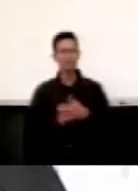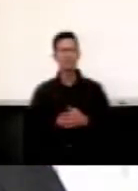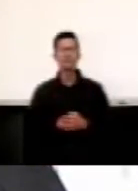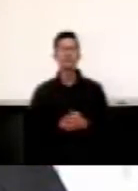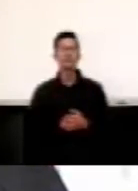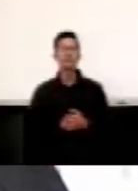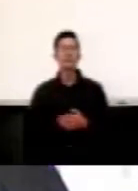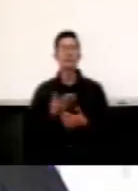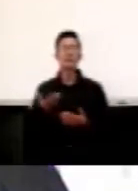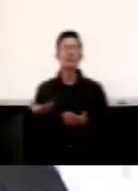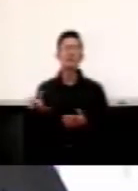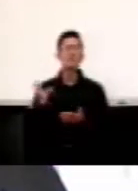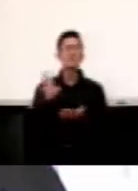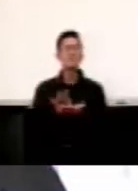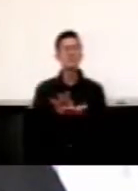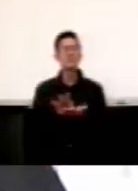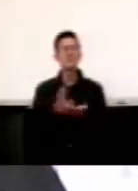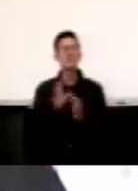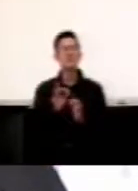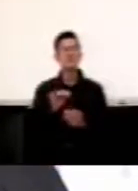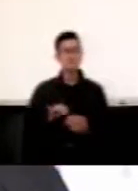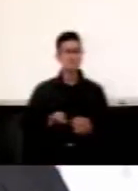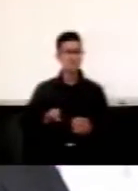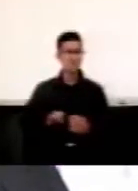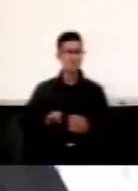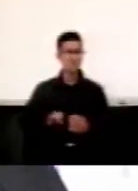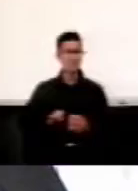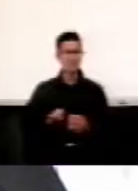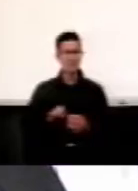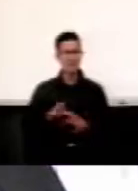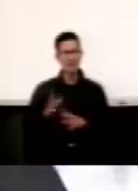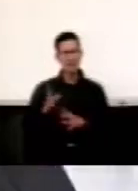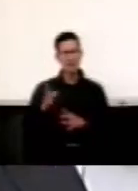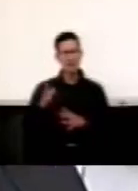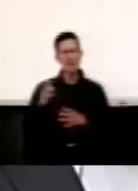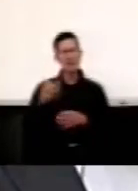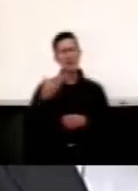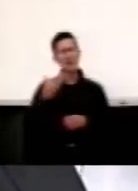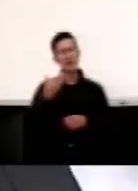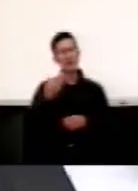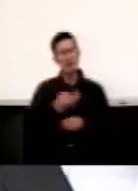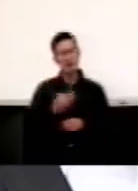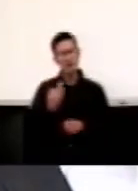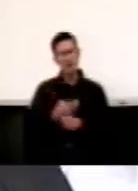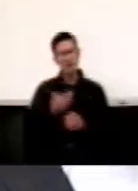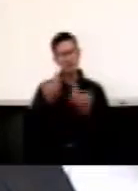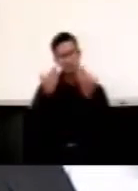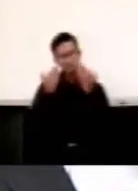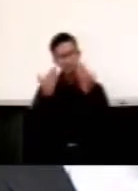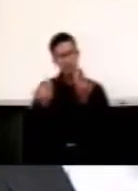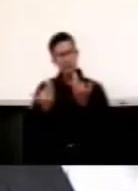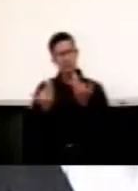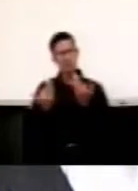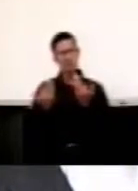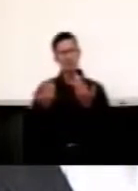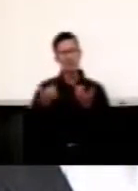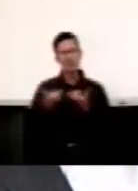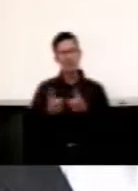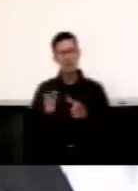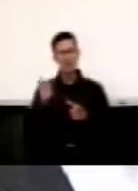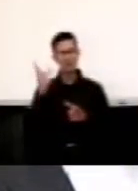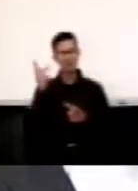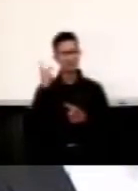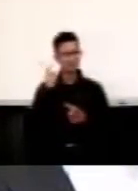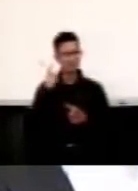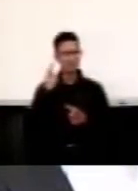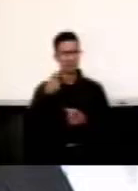muy interesante acerca de los escenarios prospectivos del sistema de partidos mexicano. Medularmente estos son los